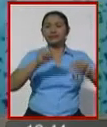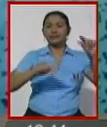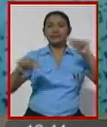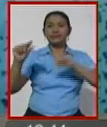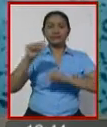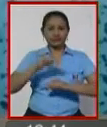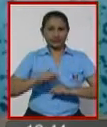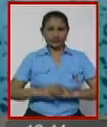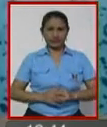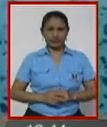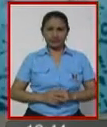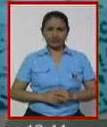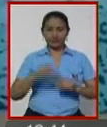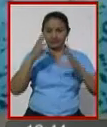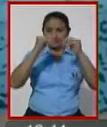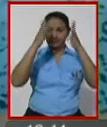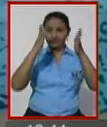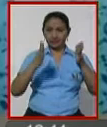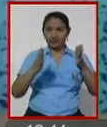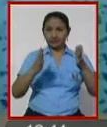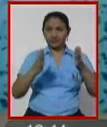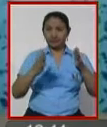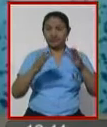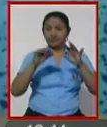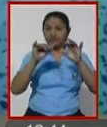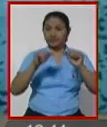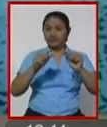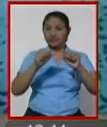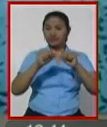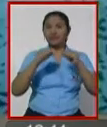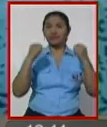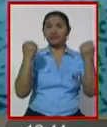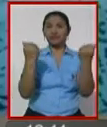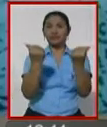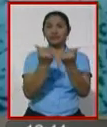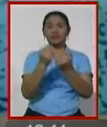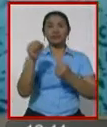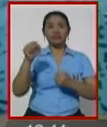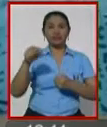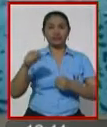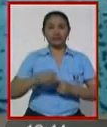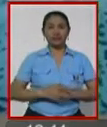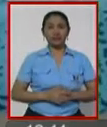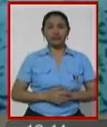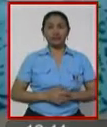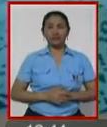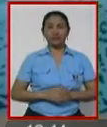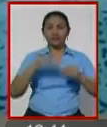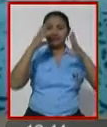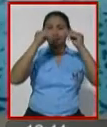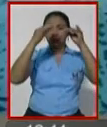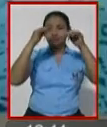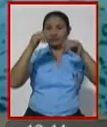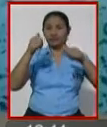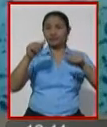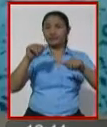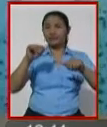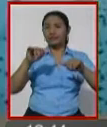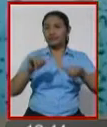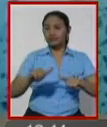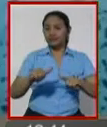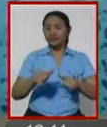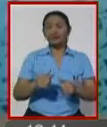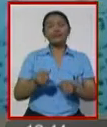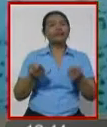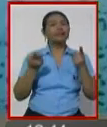Química. ¿Tu profesor o profesora estaba en el aula? Sí. Estaba. ¿El momento